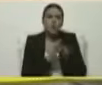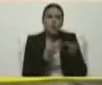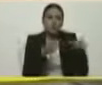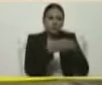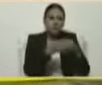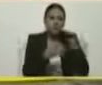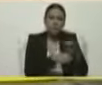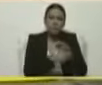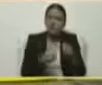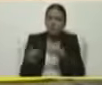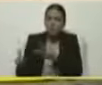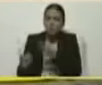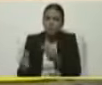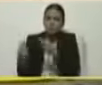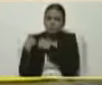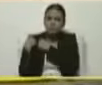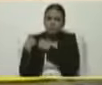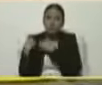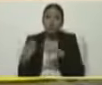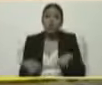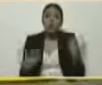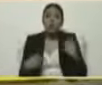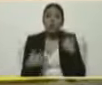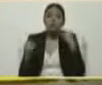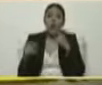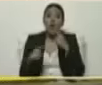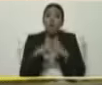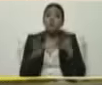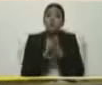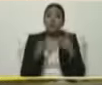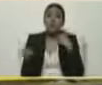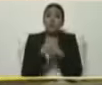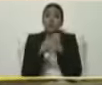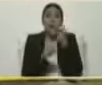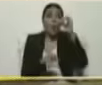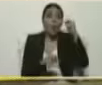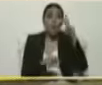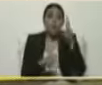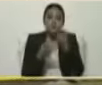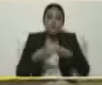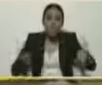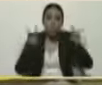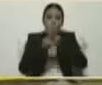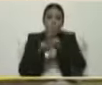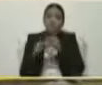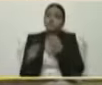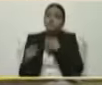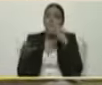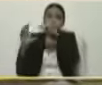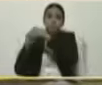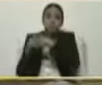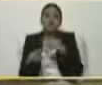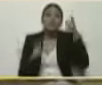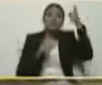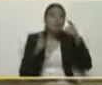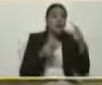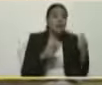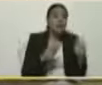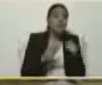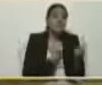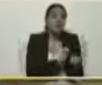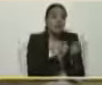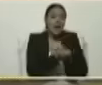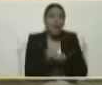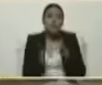Y siempre yo decía, cuando yo estaba en Nueva York, en la ONU, siempre decía, Chávez me cambió el mapa de